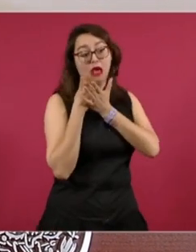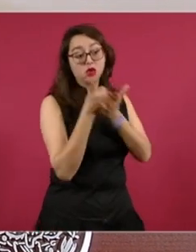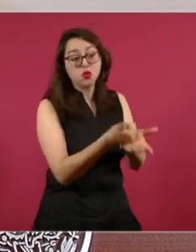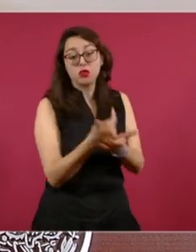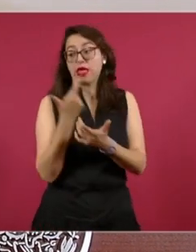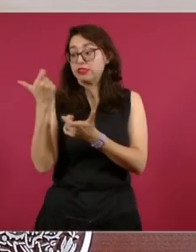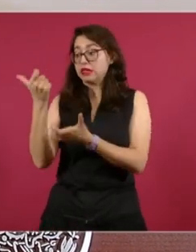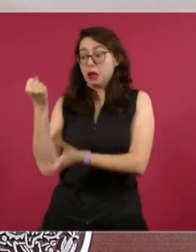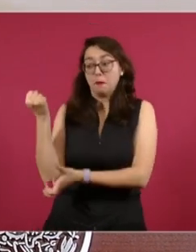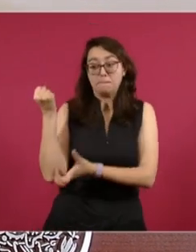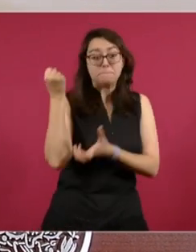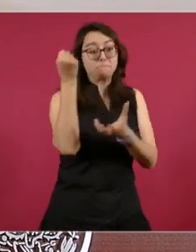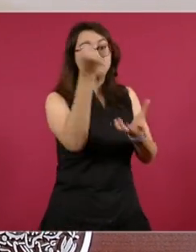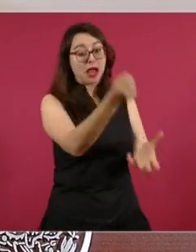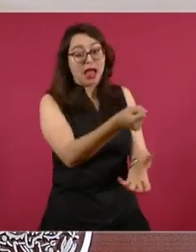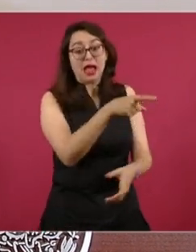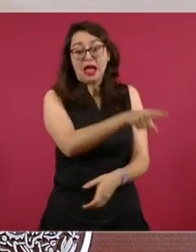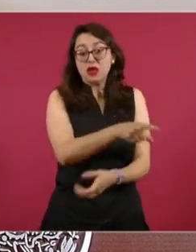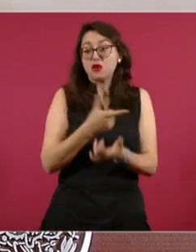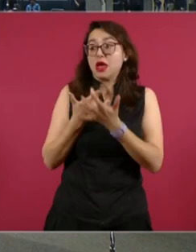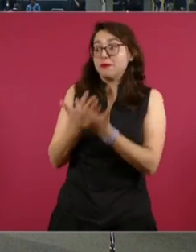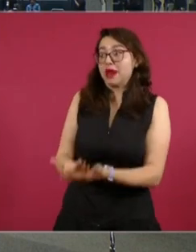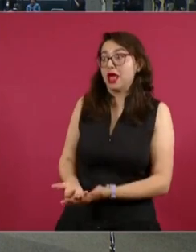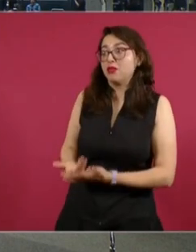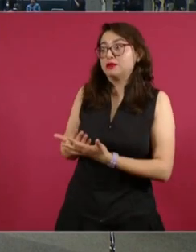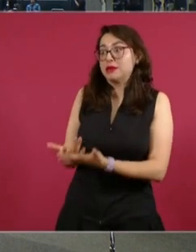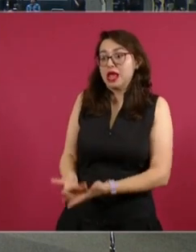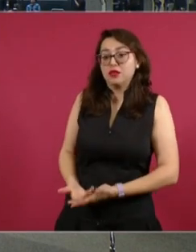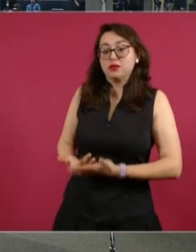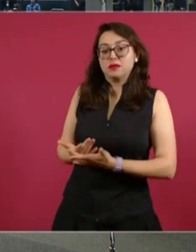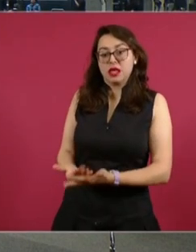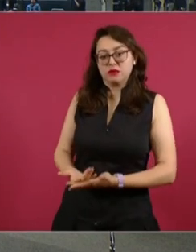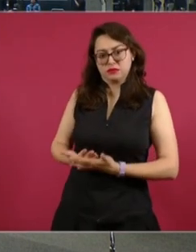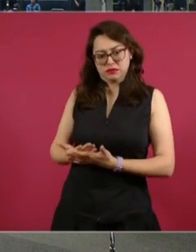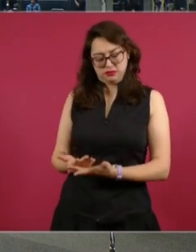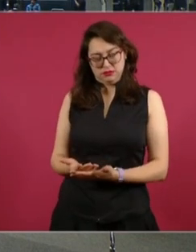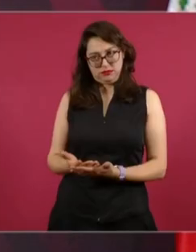va a destinar